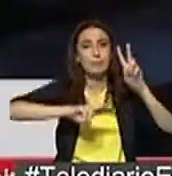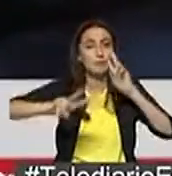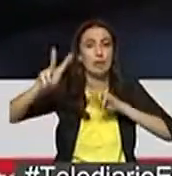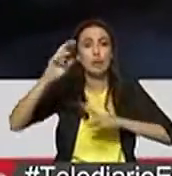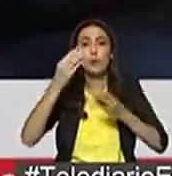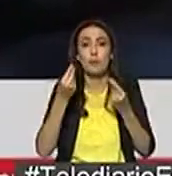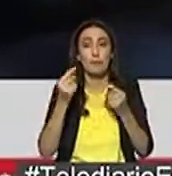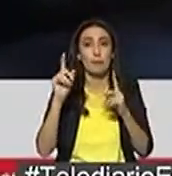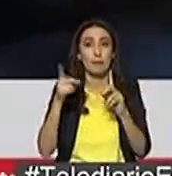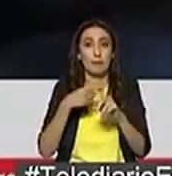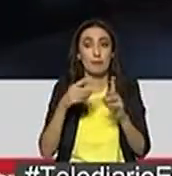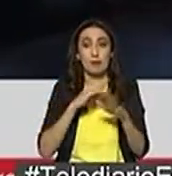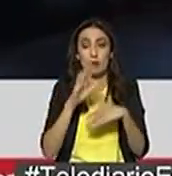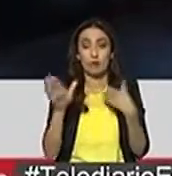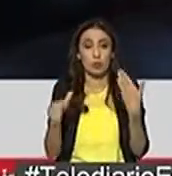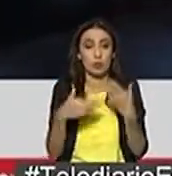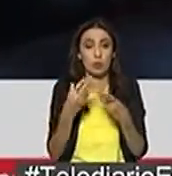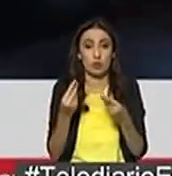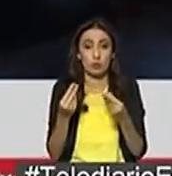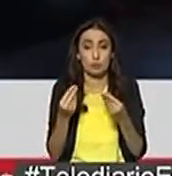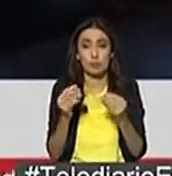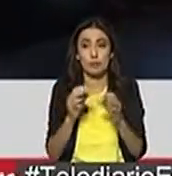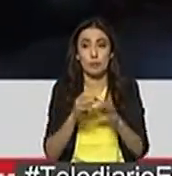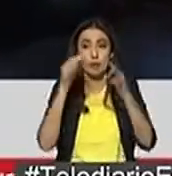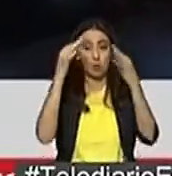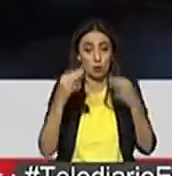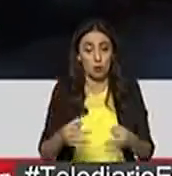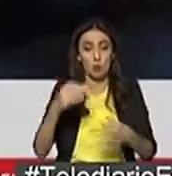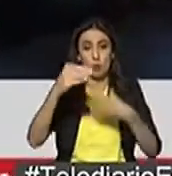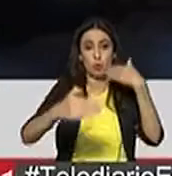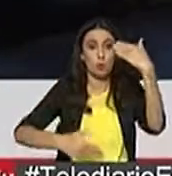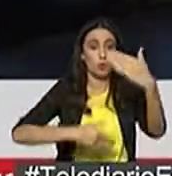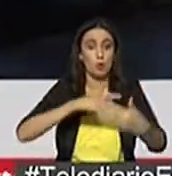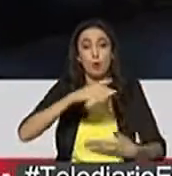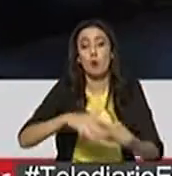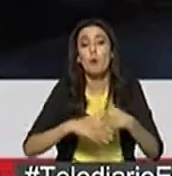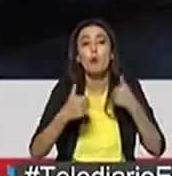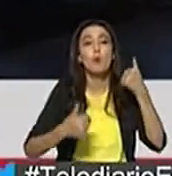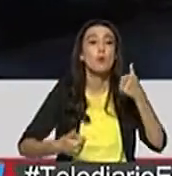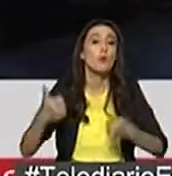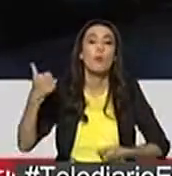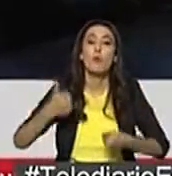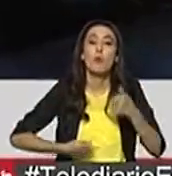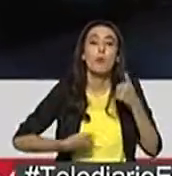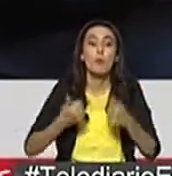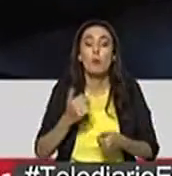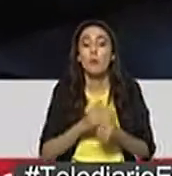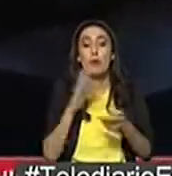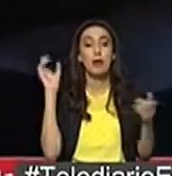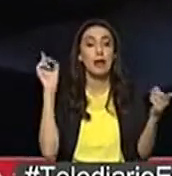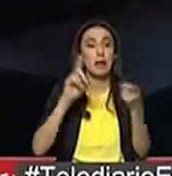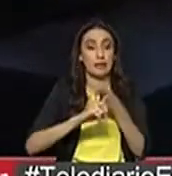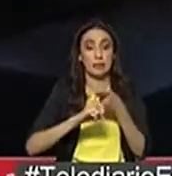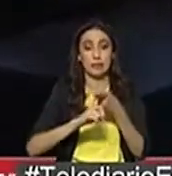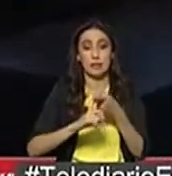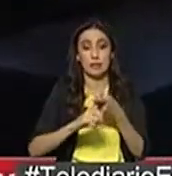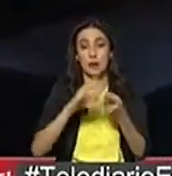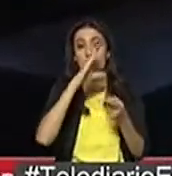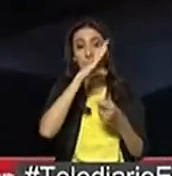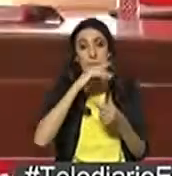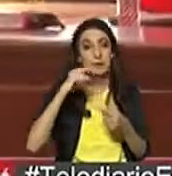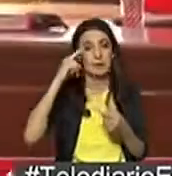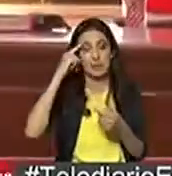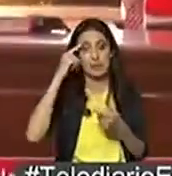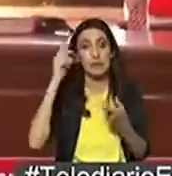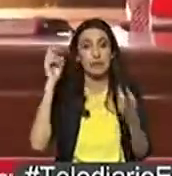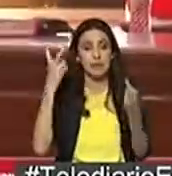dinero de todas las compañías y en el juicio las únicas cuentas que se revisaron fueron la del expresidente Correa y la cuenta de Alianza